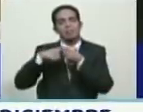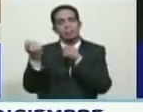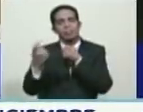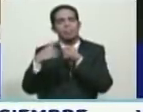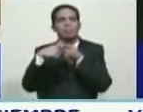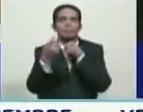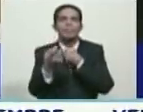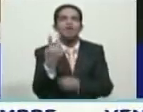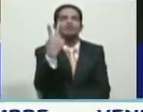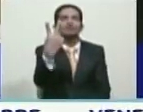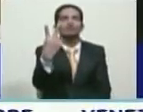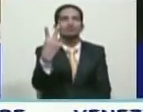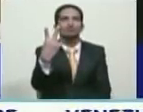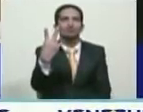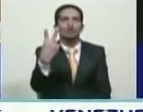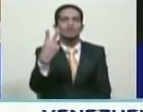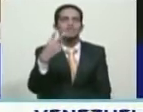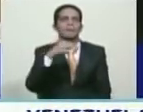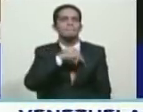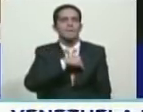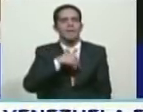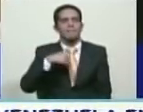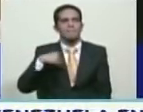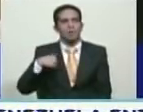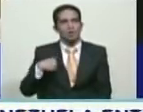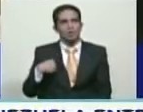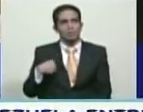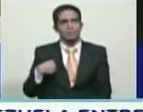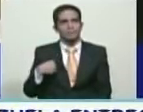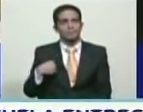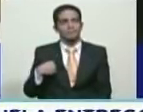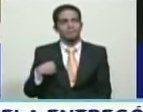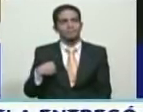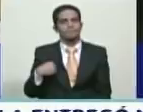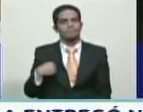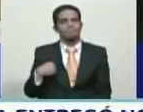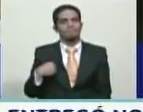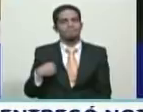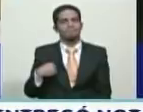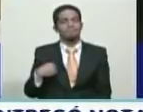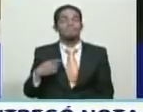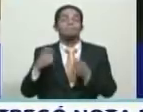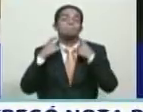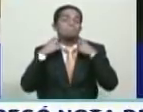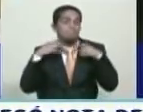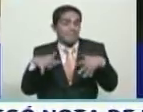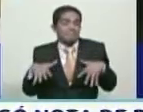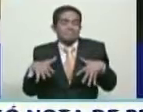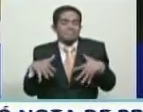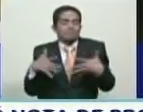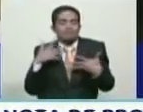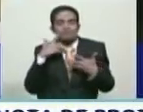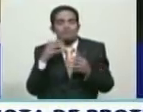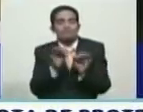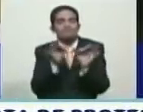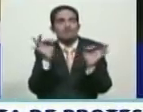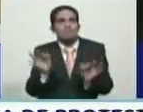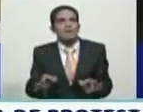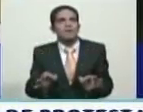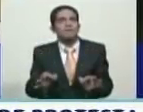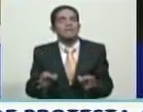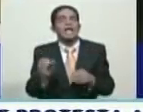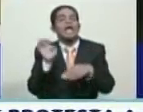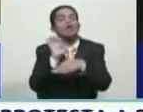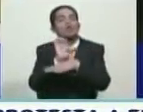a dos miembros del ALBA. Hemos perdido formalmente